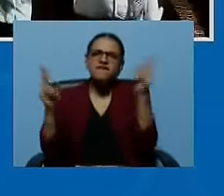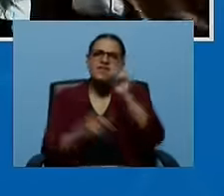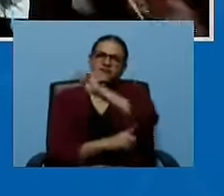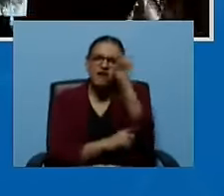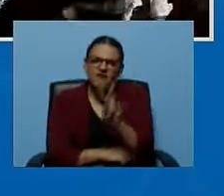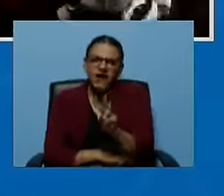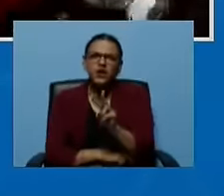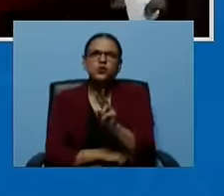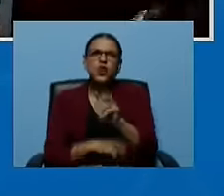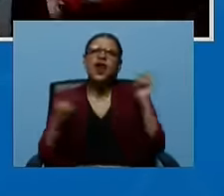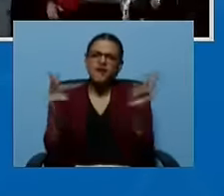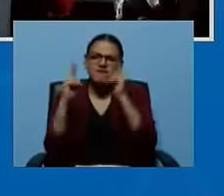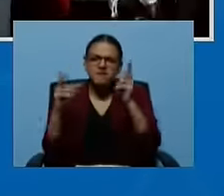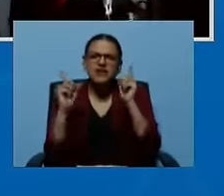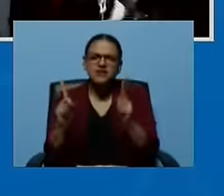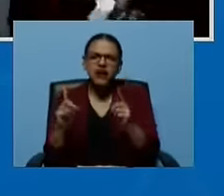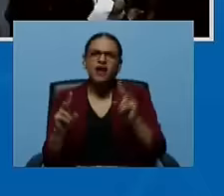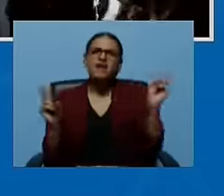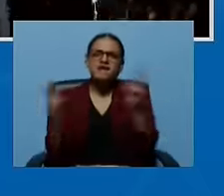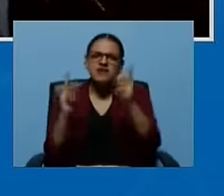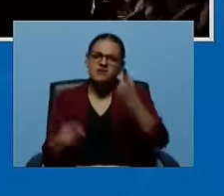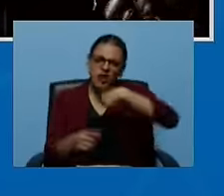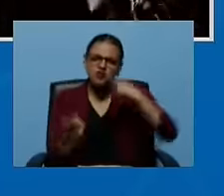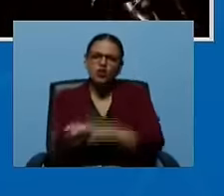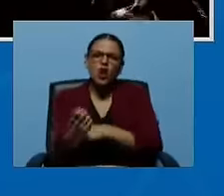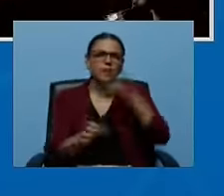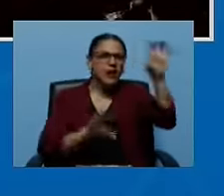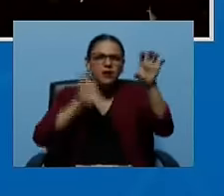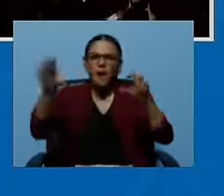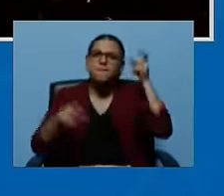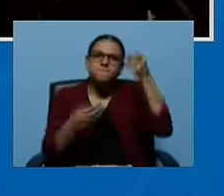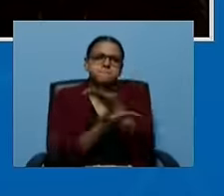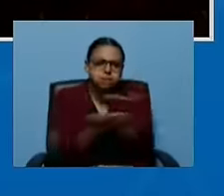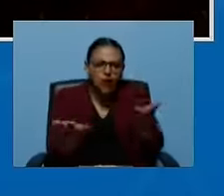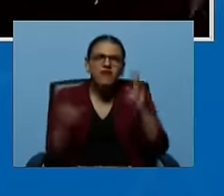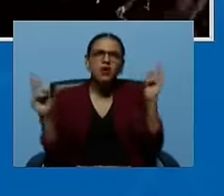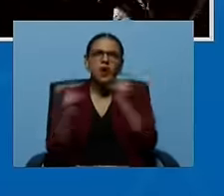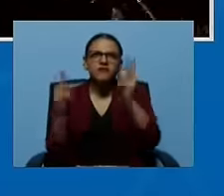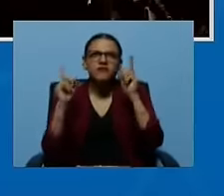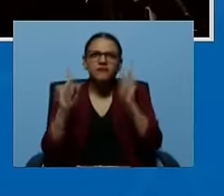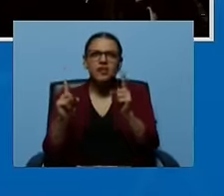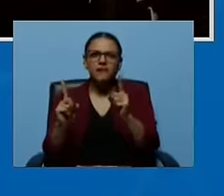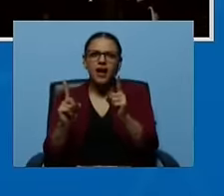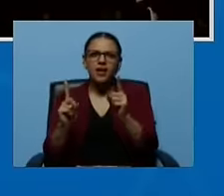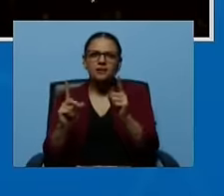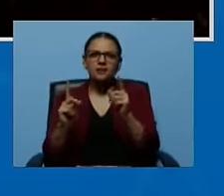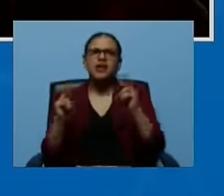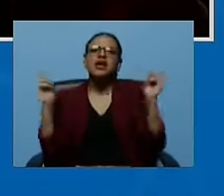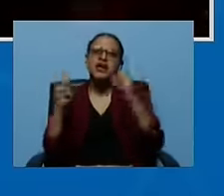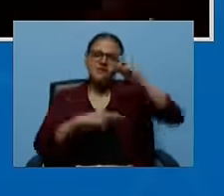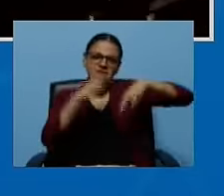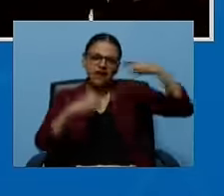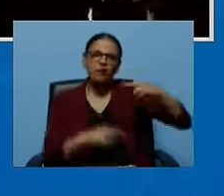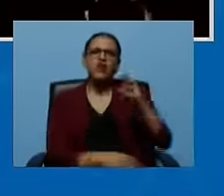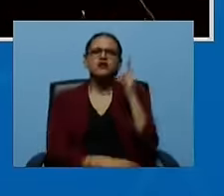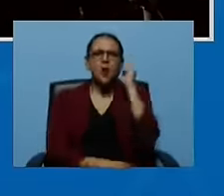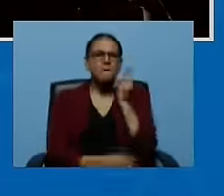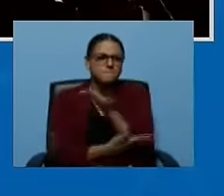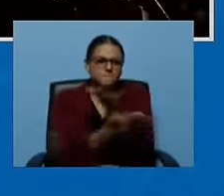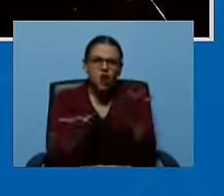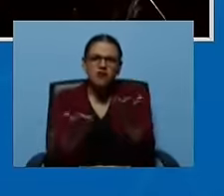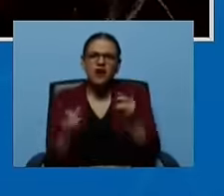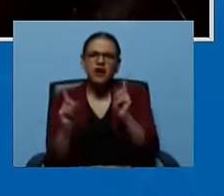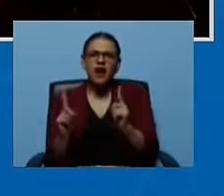Venezuela! ¡Viva! ¡Que viva la hermandad entre los pueblos! ¡Viva! ¡Que viva la revolución bolivariana!